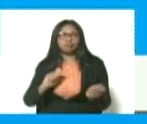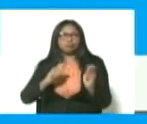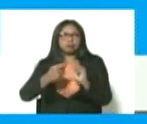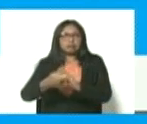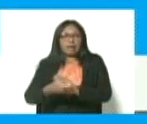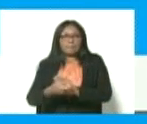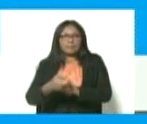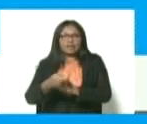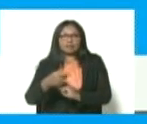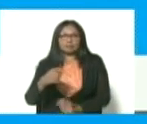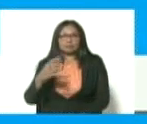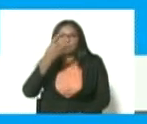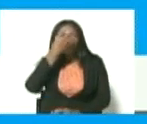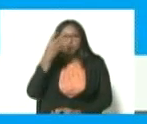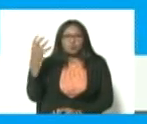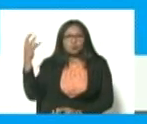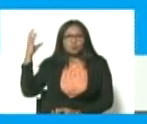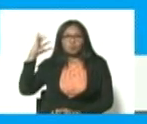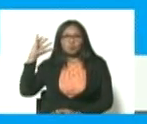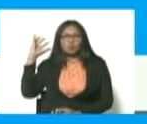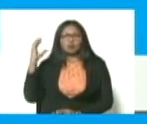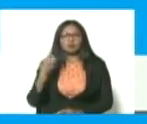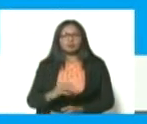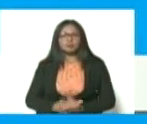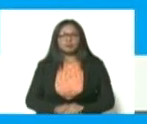para ver si